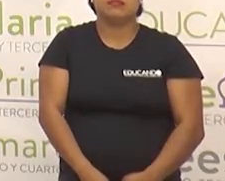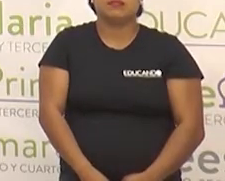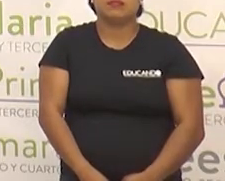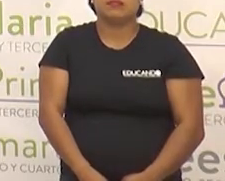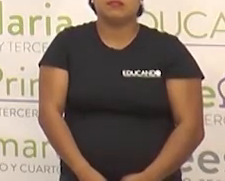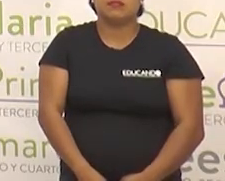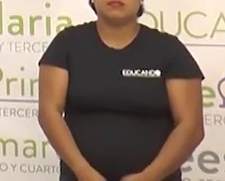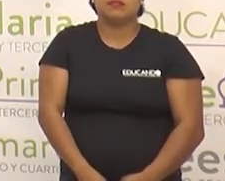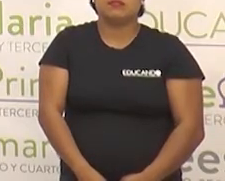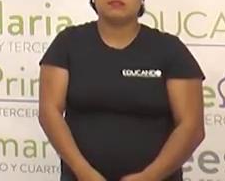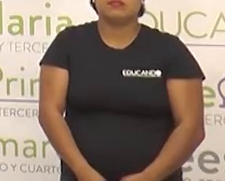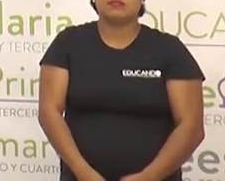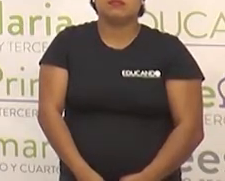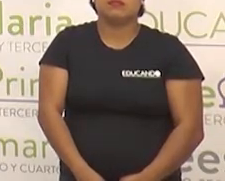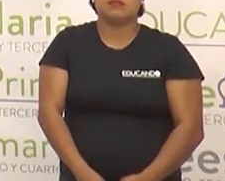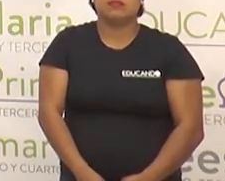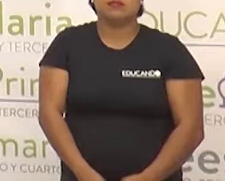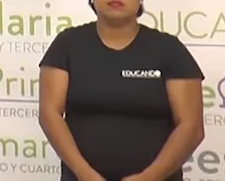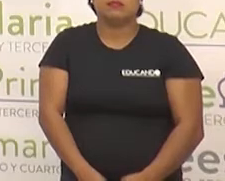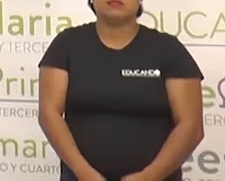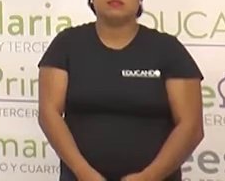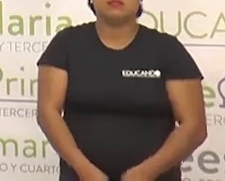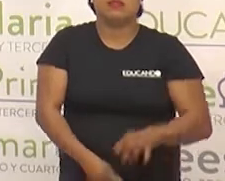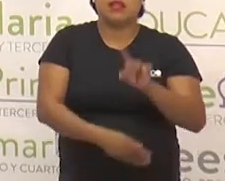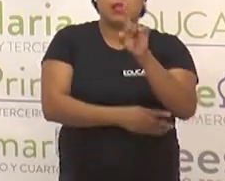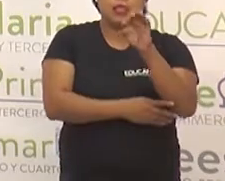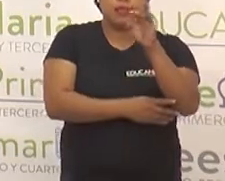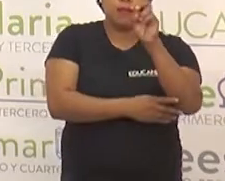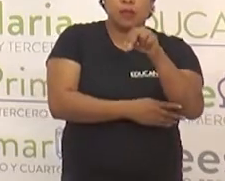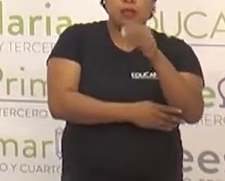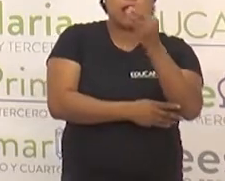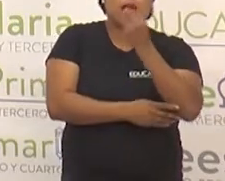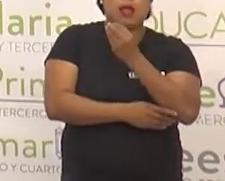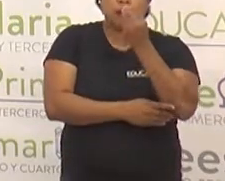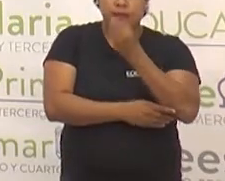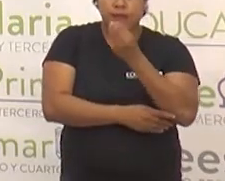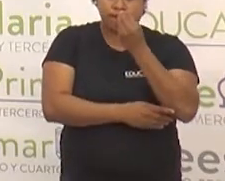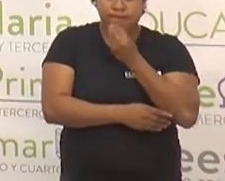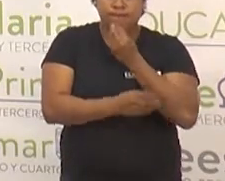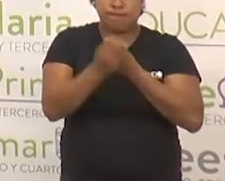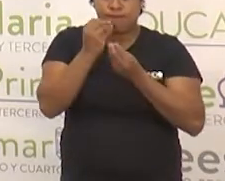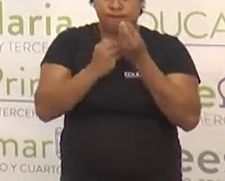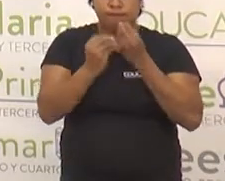niños y niñas. Deben de alimentarse